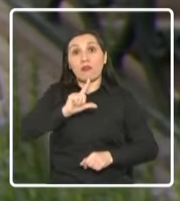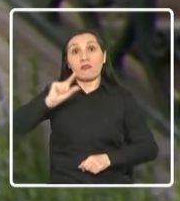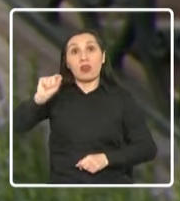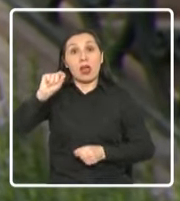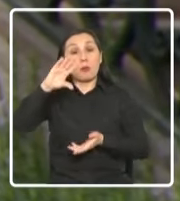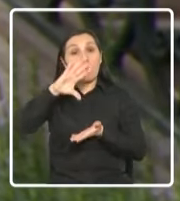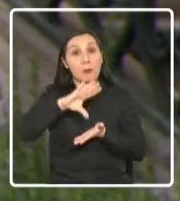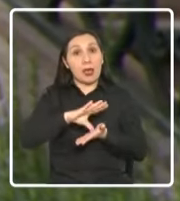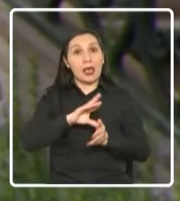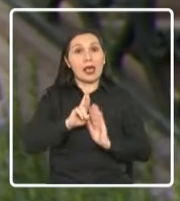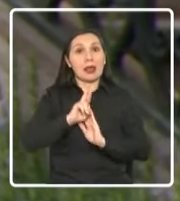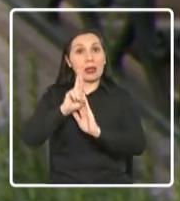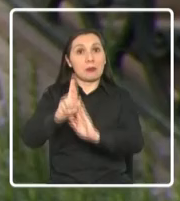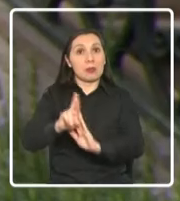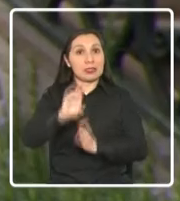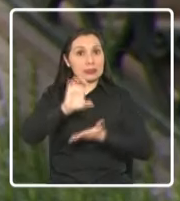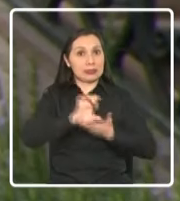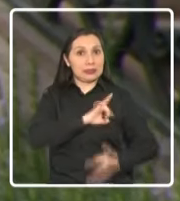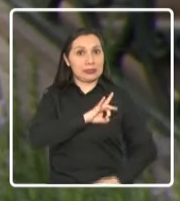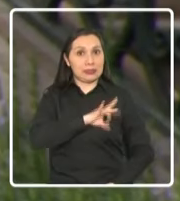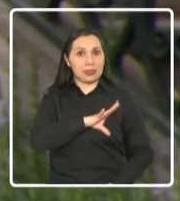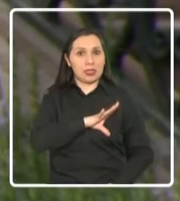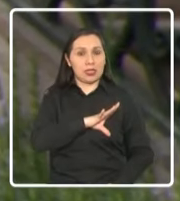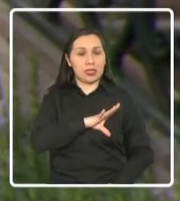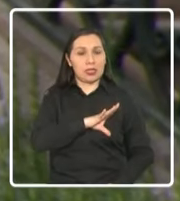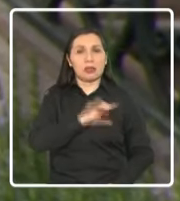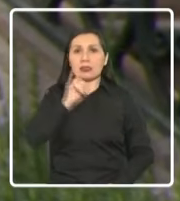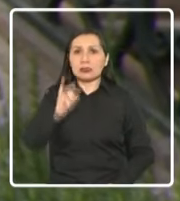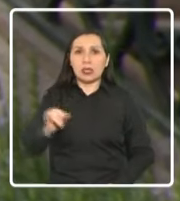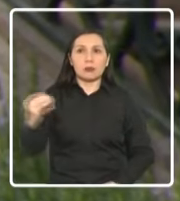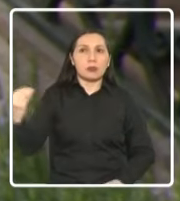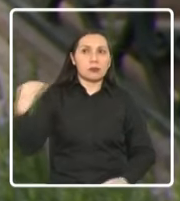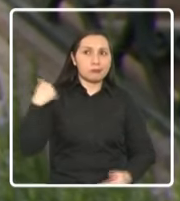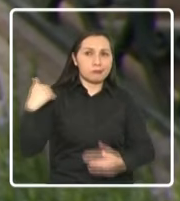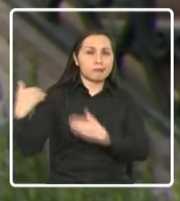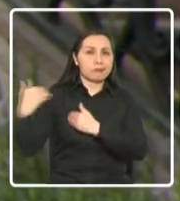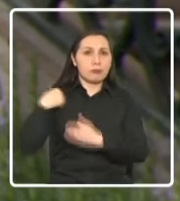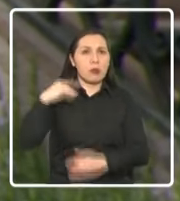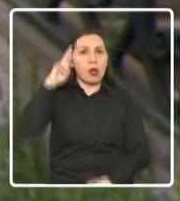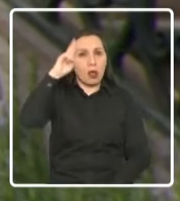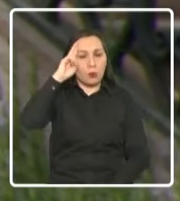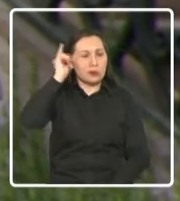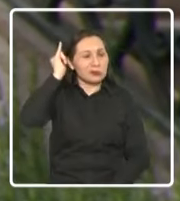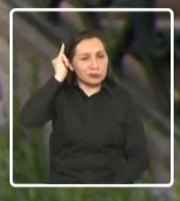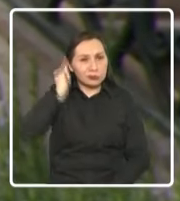en representación del Estado de Chile, nos lo recuerdan permanentemente.